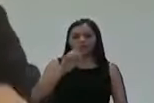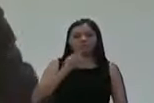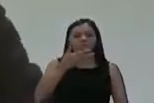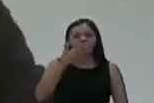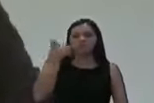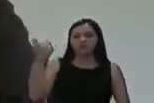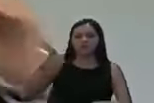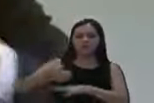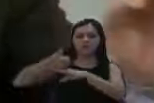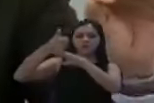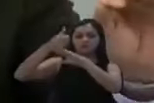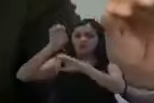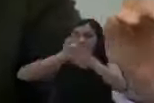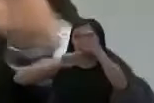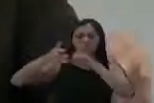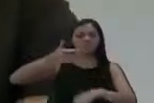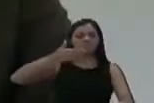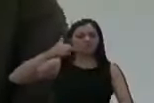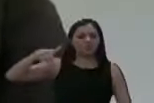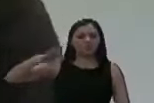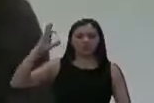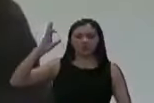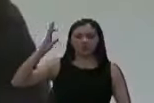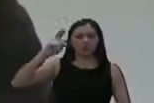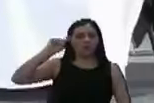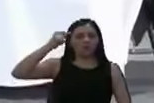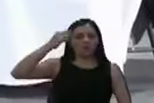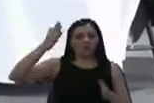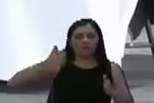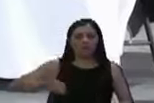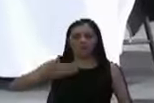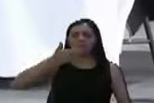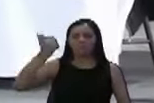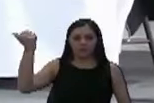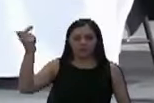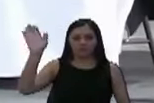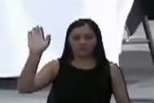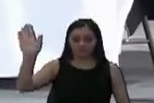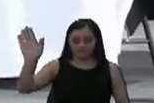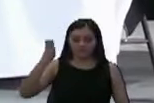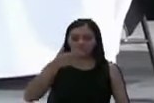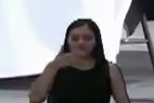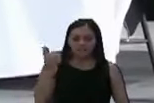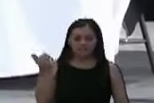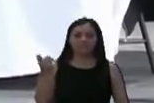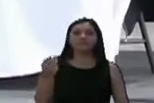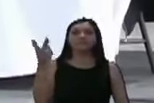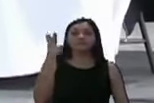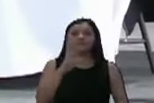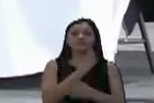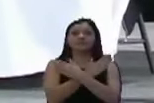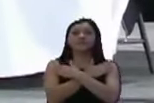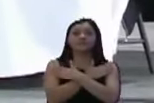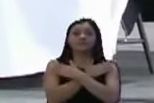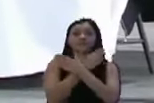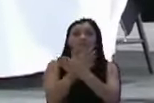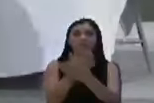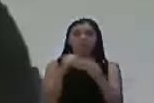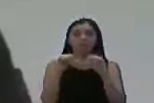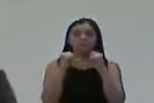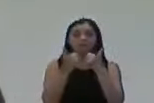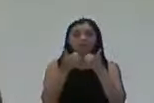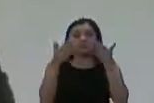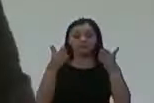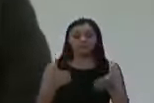la mejor evaluada entre todos los gobernadores del país un saludo a las señoras y señores asambleistas provincia de